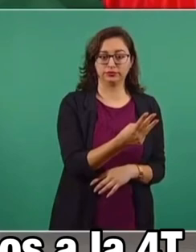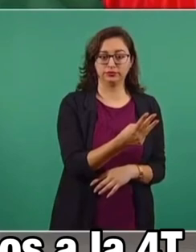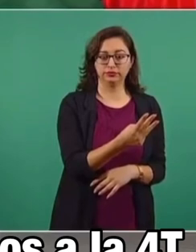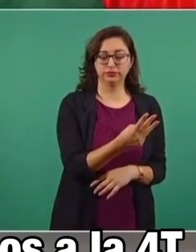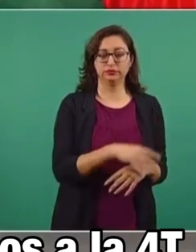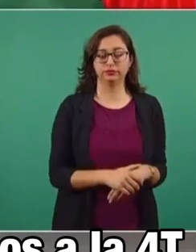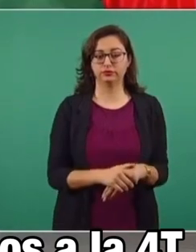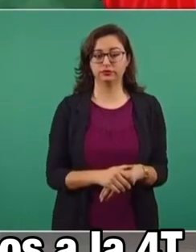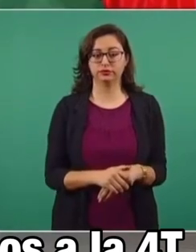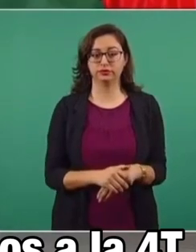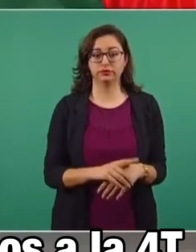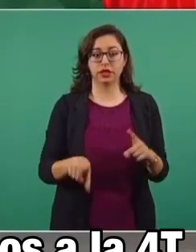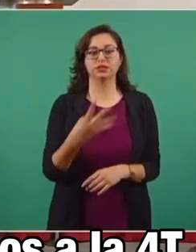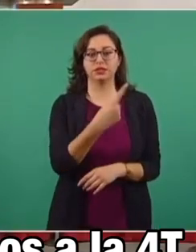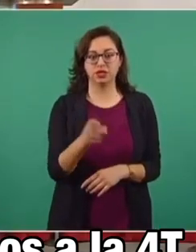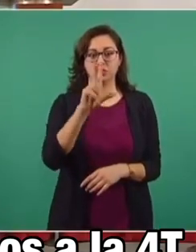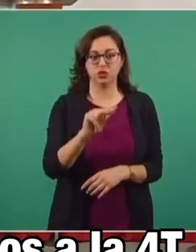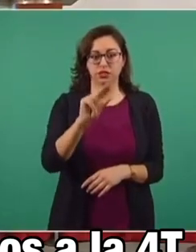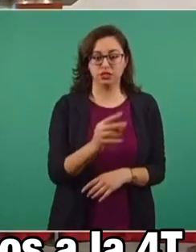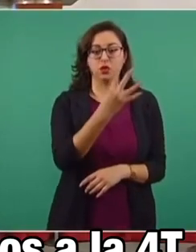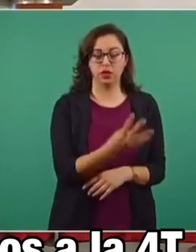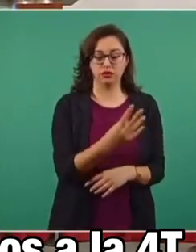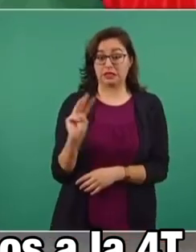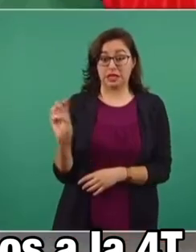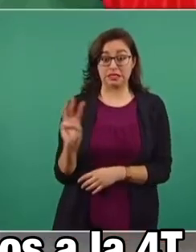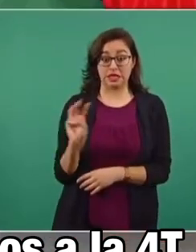De 300. A más 1. De 300.